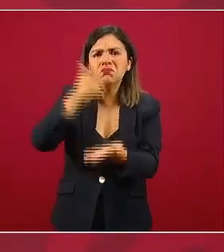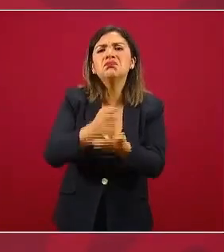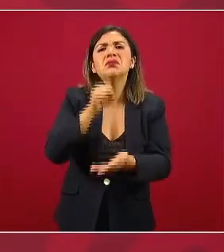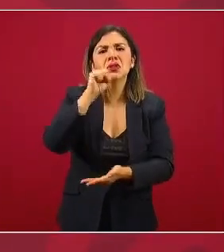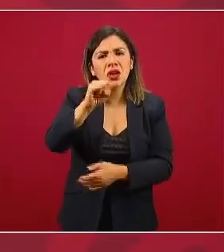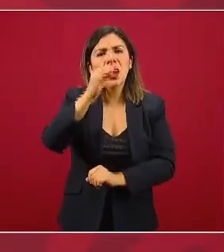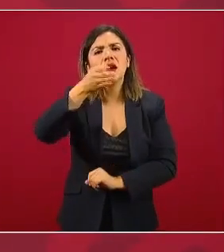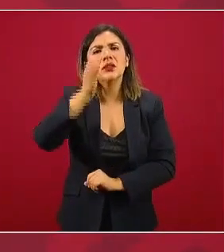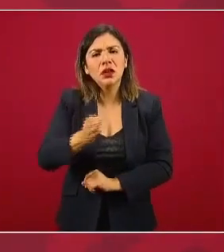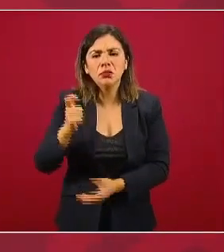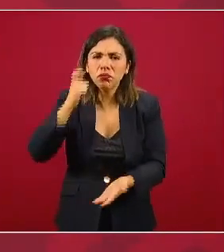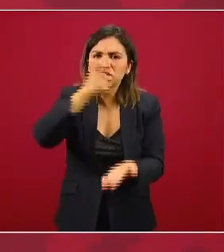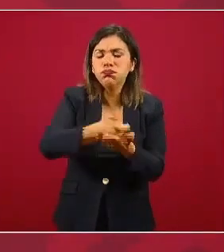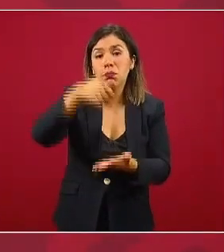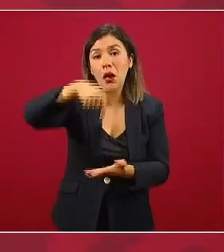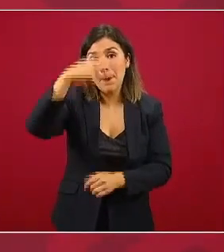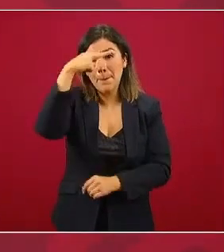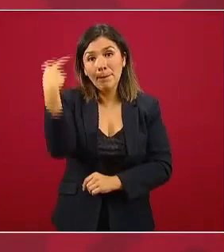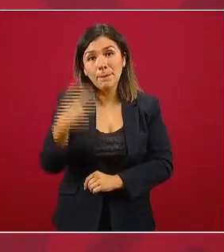extranjera